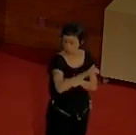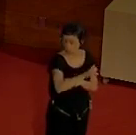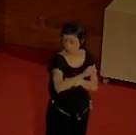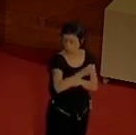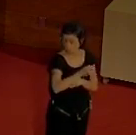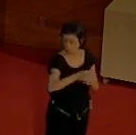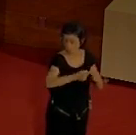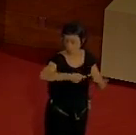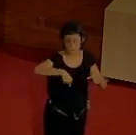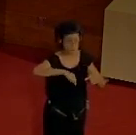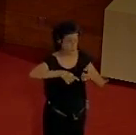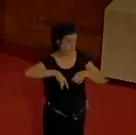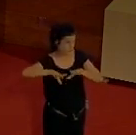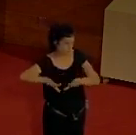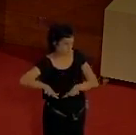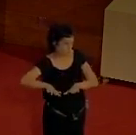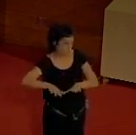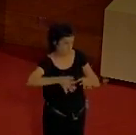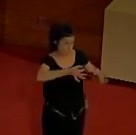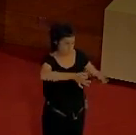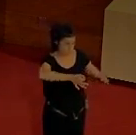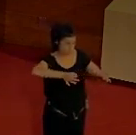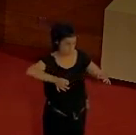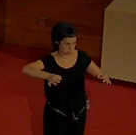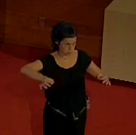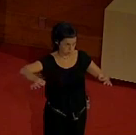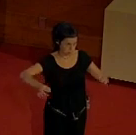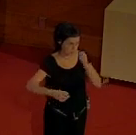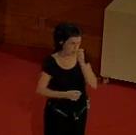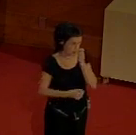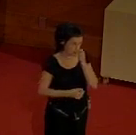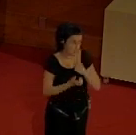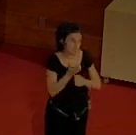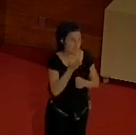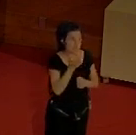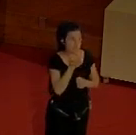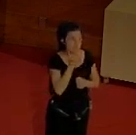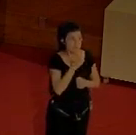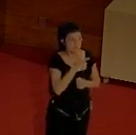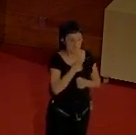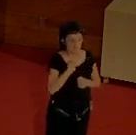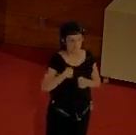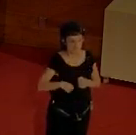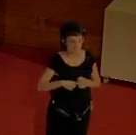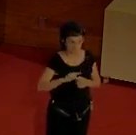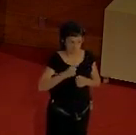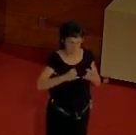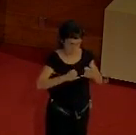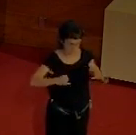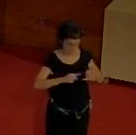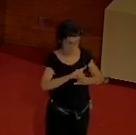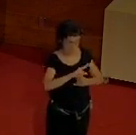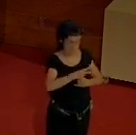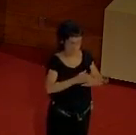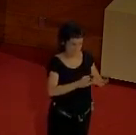hasta Australia si china consigue esas dos líneas de Islas